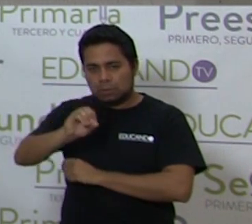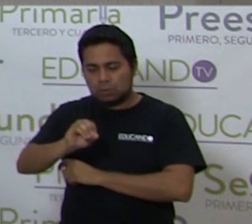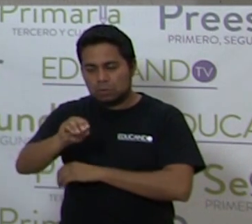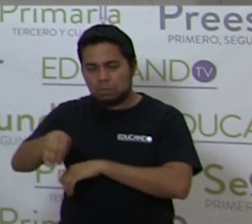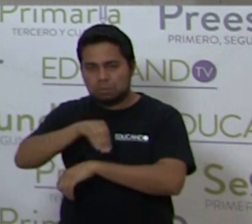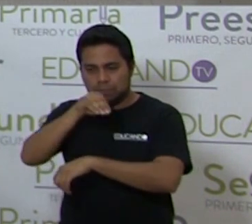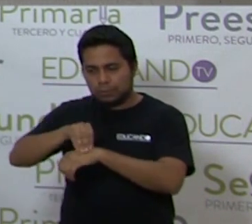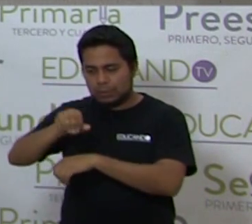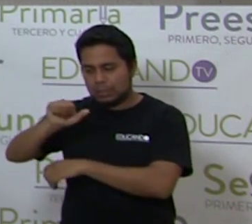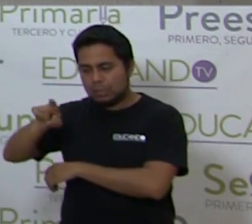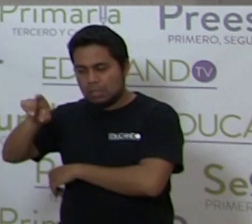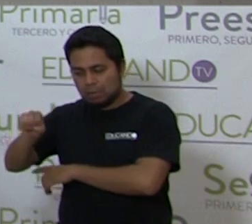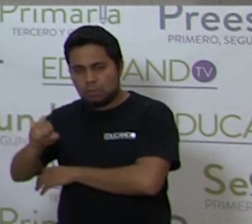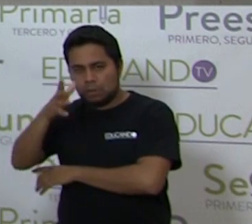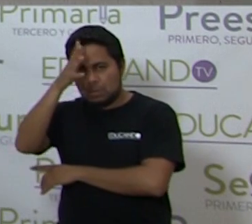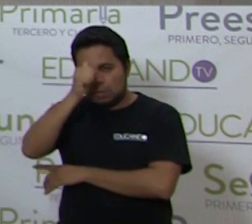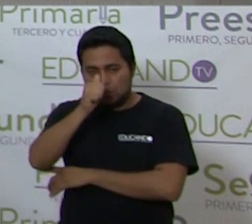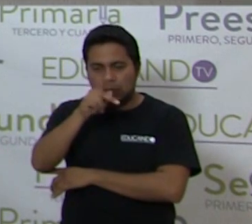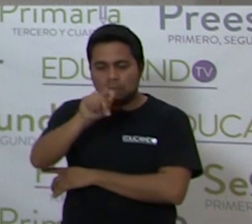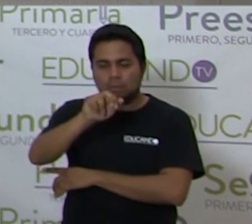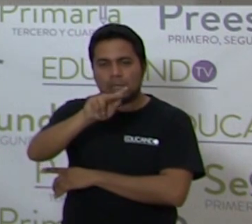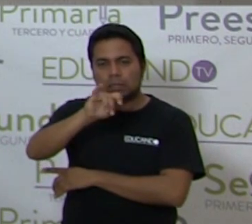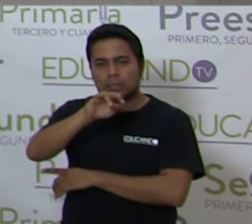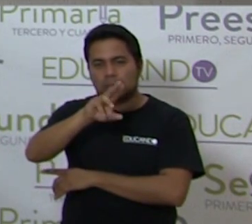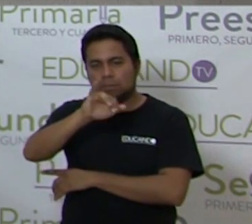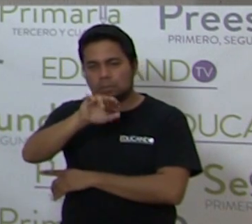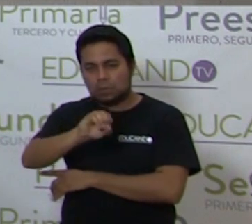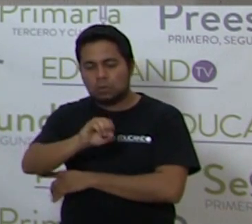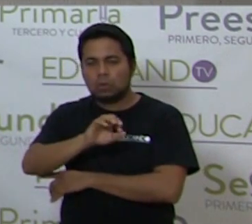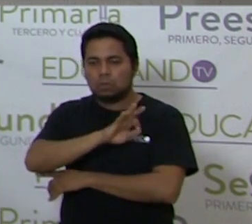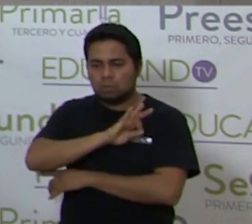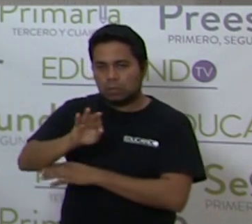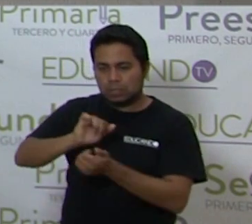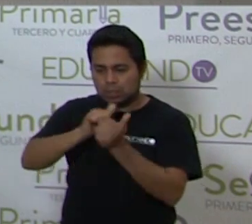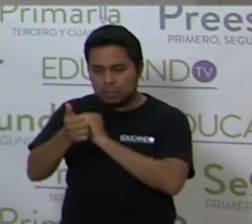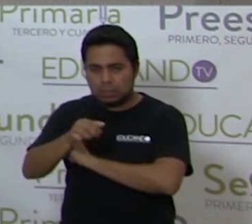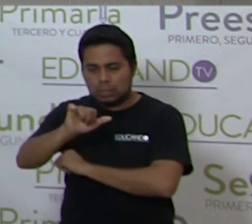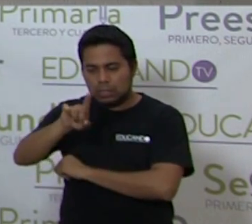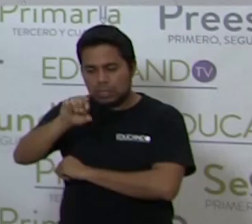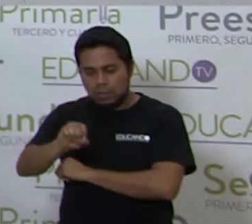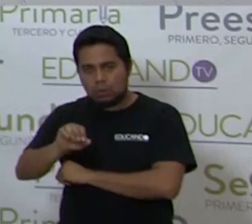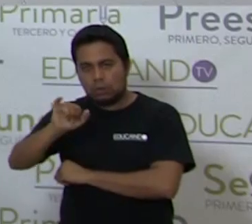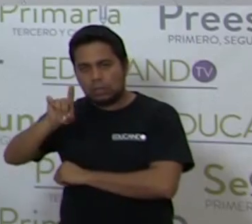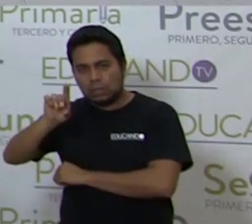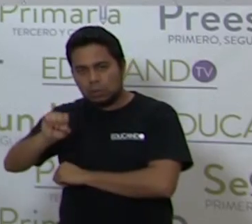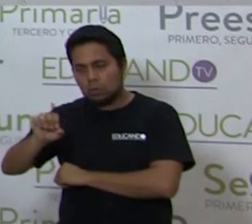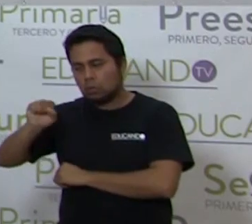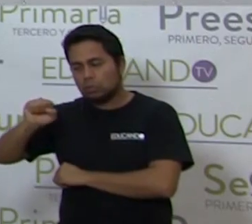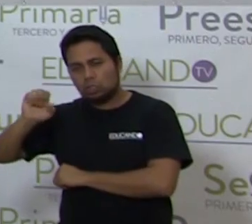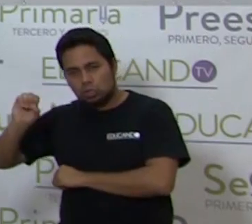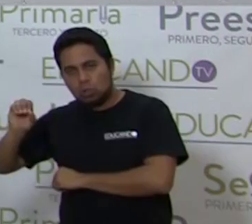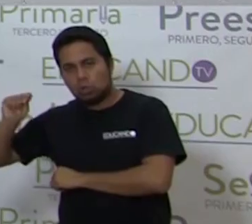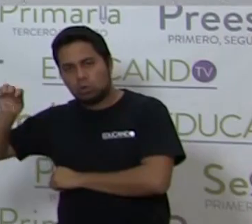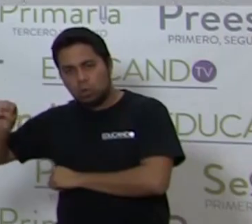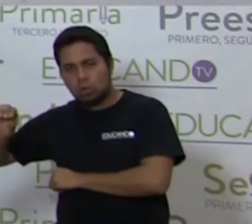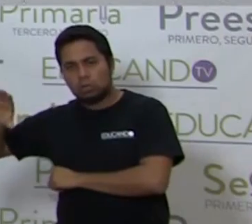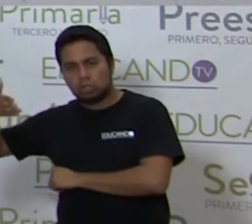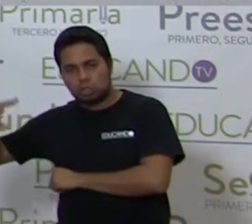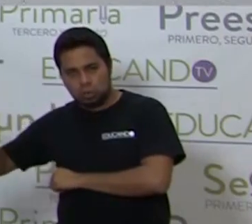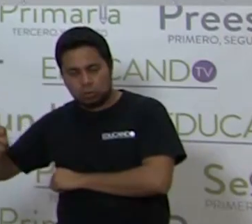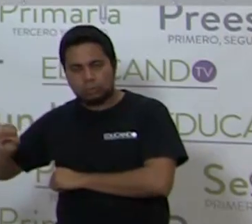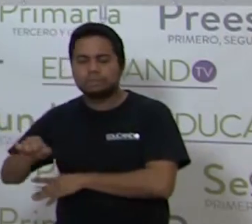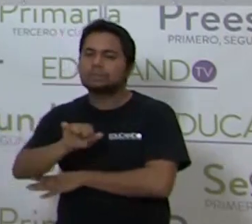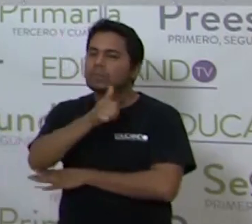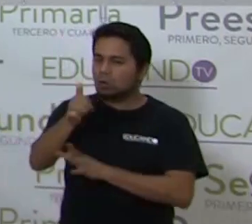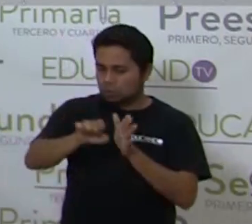Recordando que la terminación de los participios pueden ser ado, ido, so, to o cho. Bien, vamos con